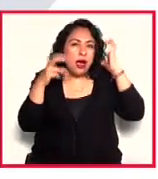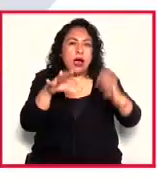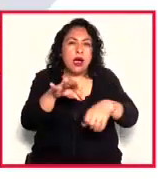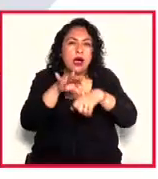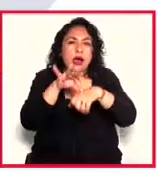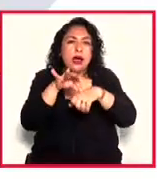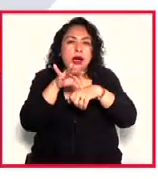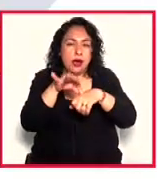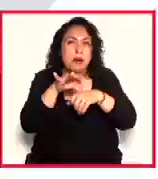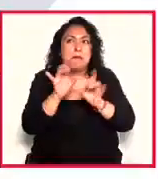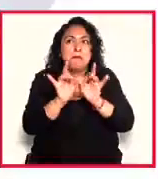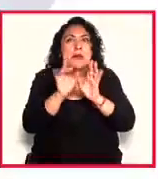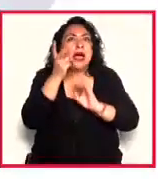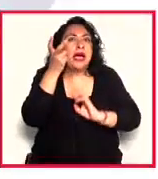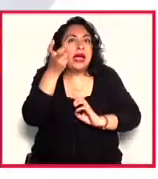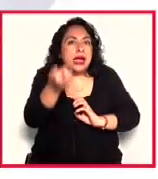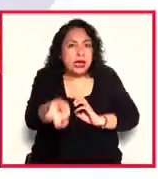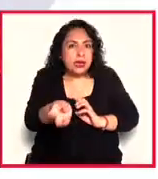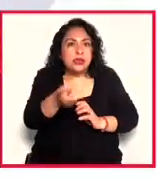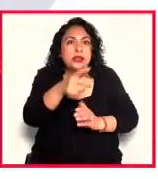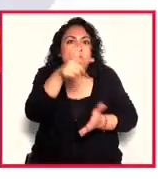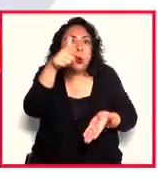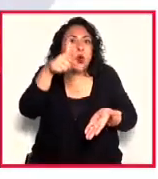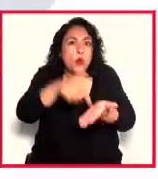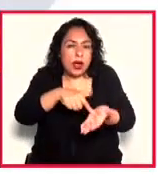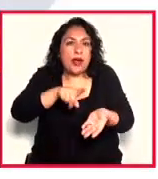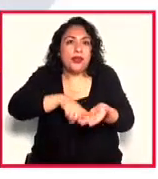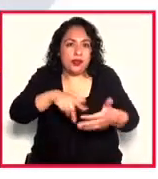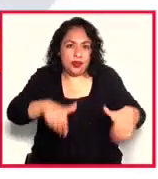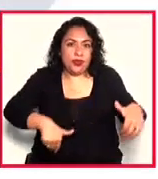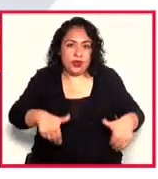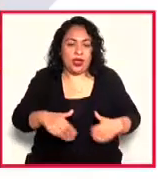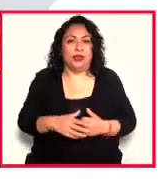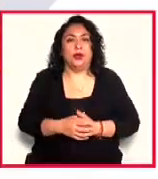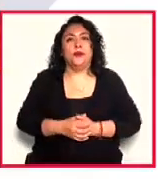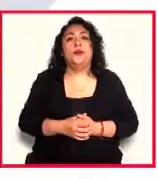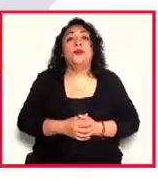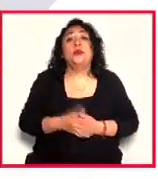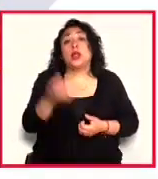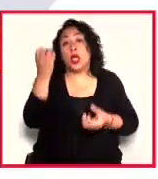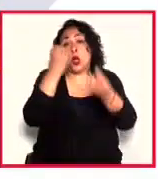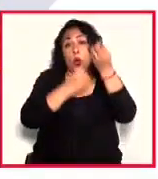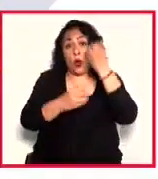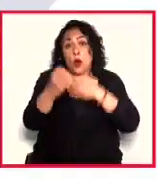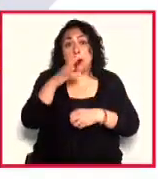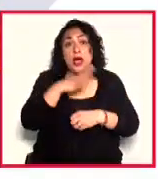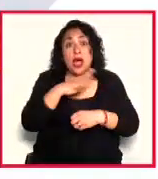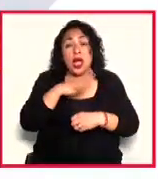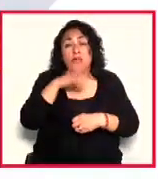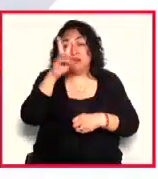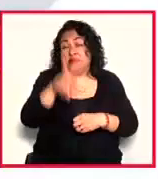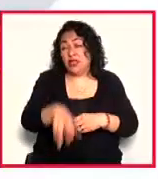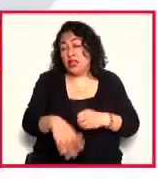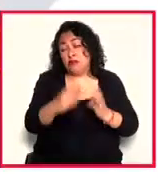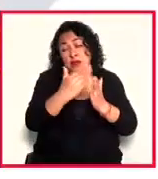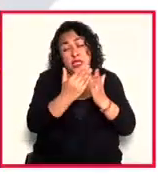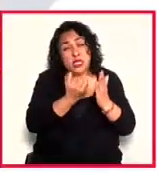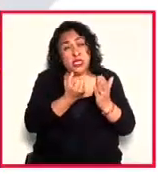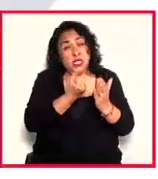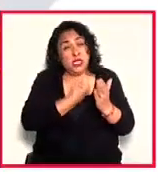vivieron esa situación in situ en el teatro. La obra cuenta con un blindaje de sanidad para el público